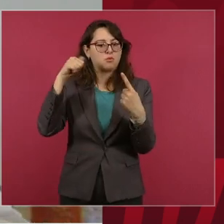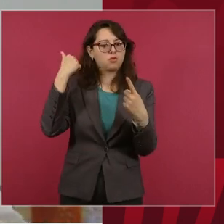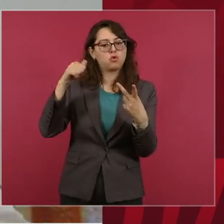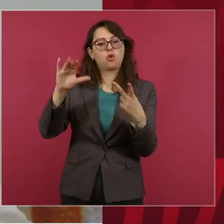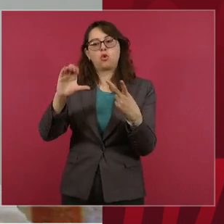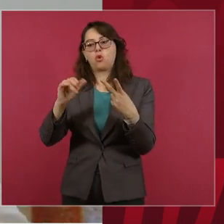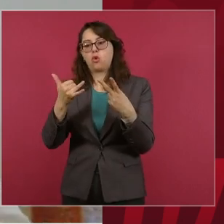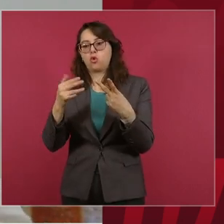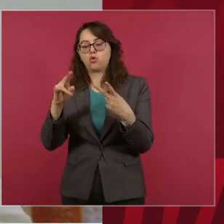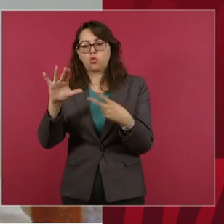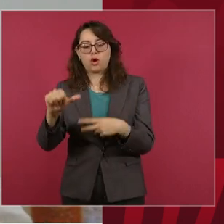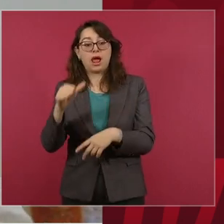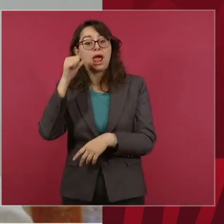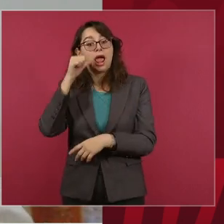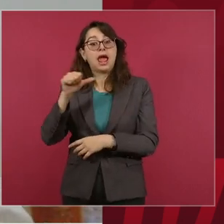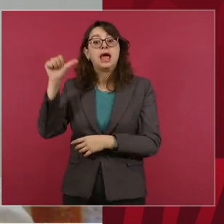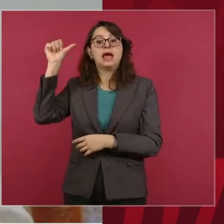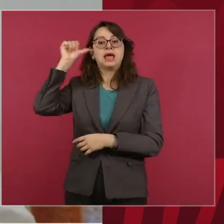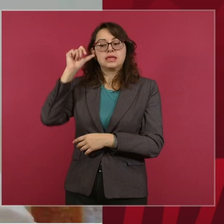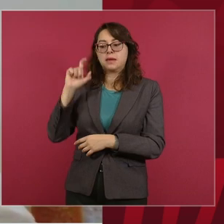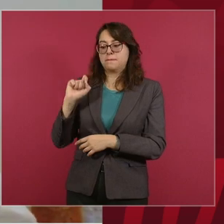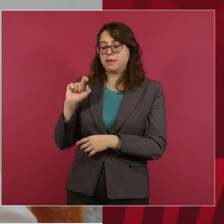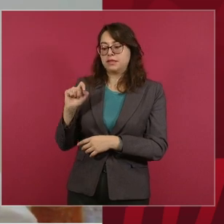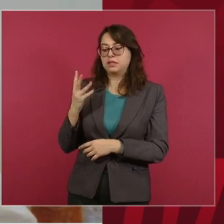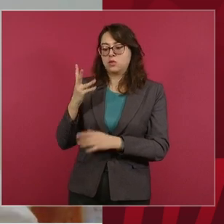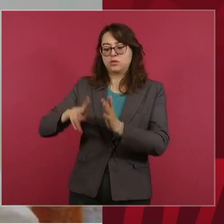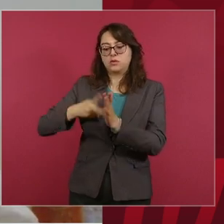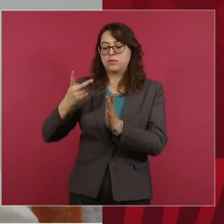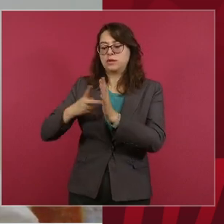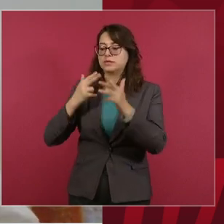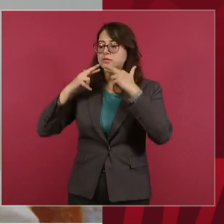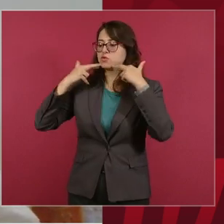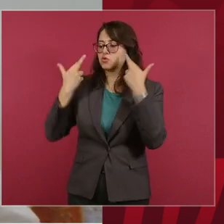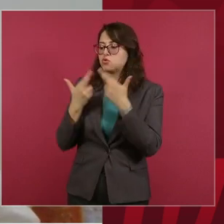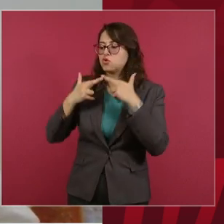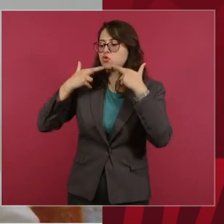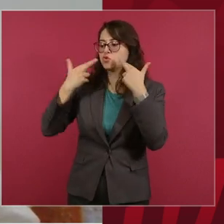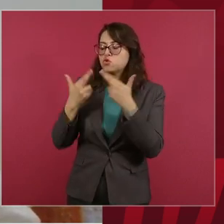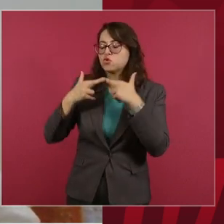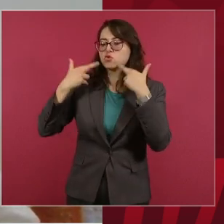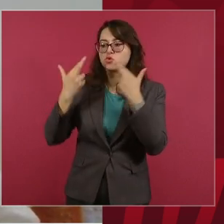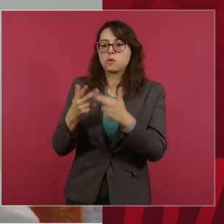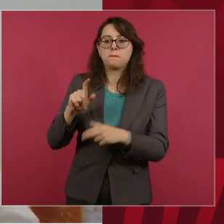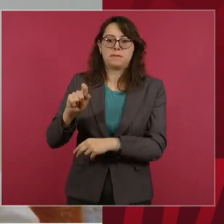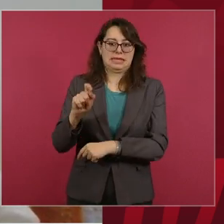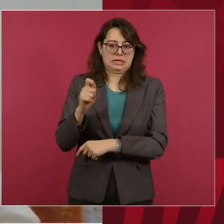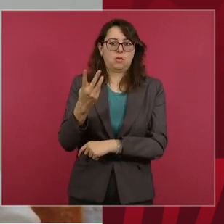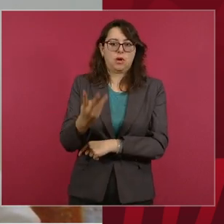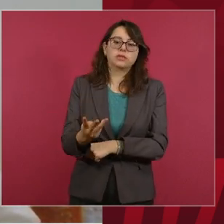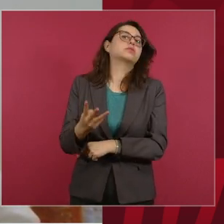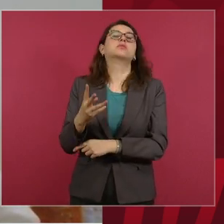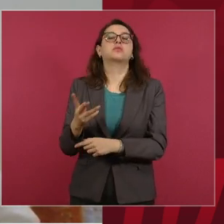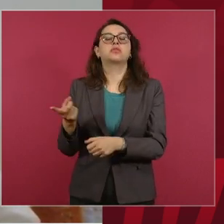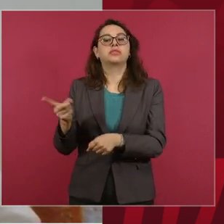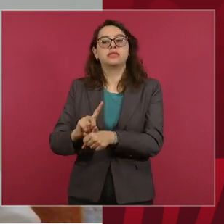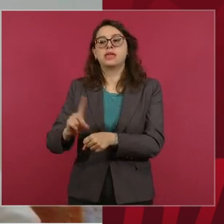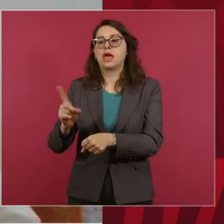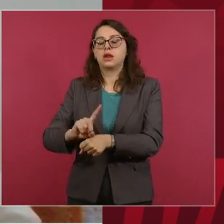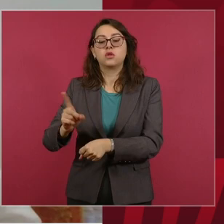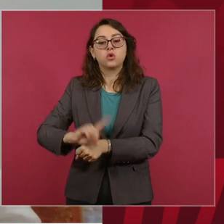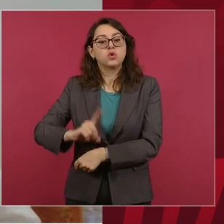cabo la vigésima cuarta reunión del Centro de Mando, una reunión muy importante que tenemos diaria